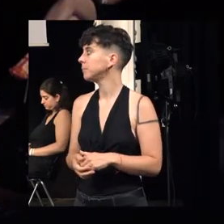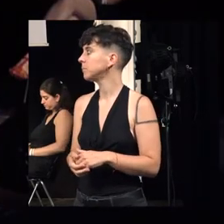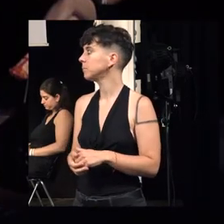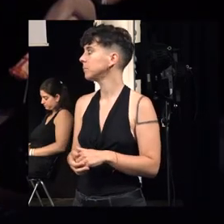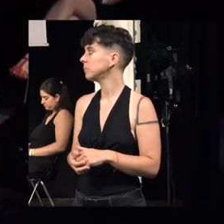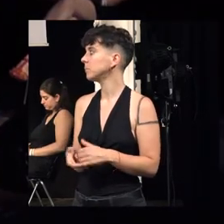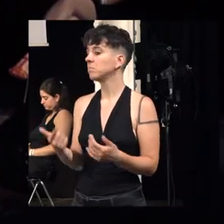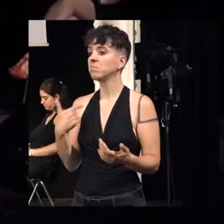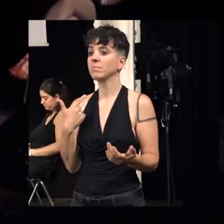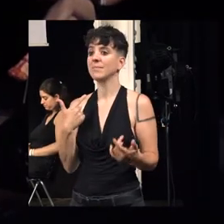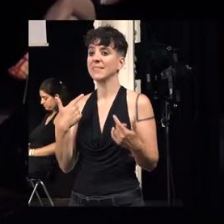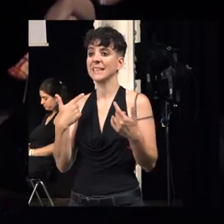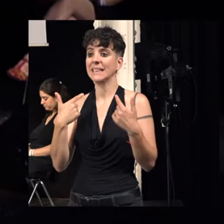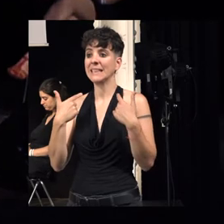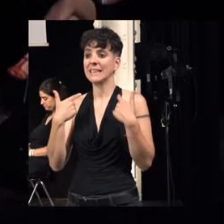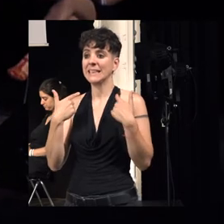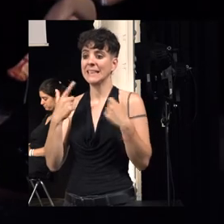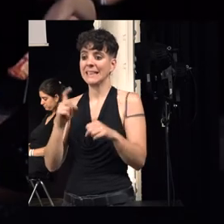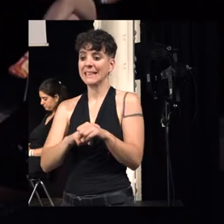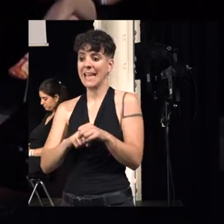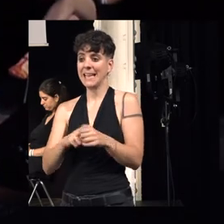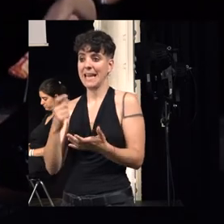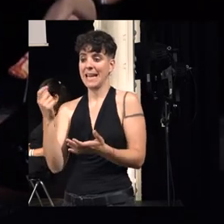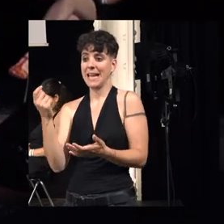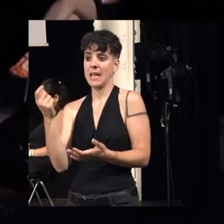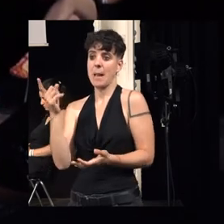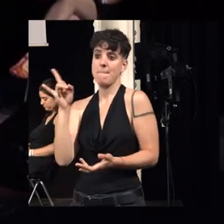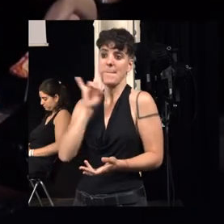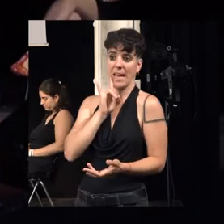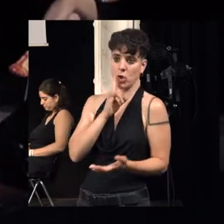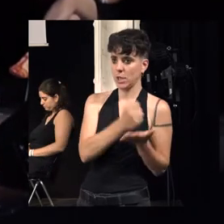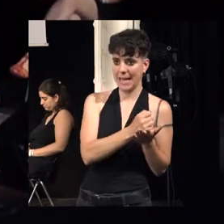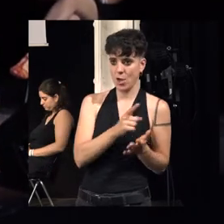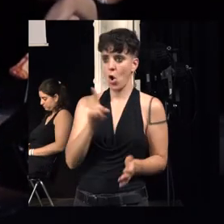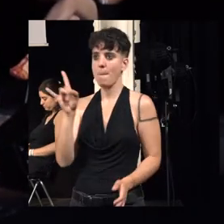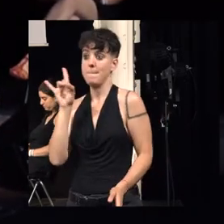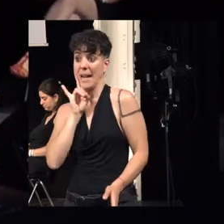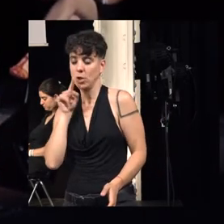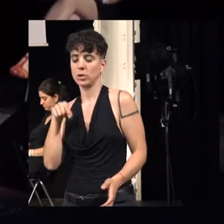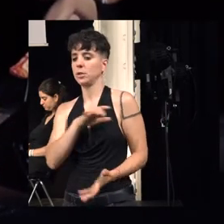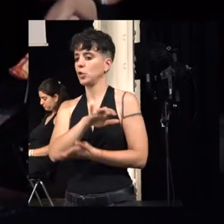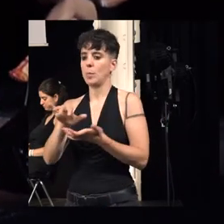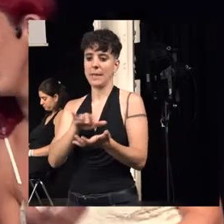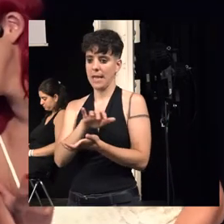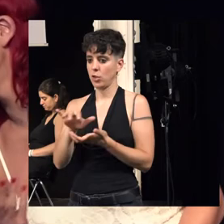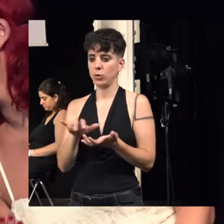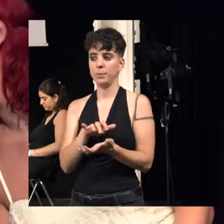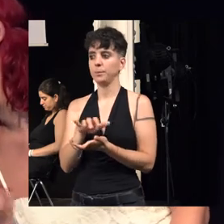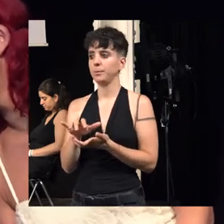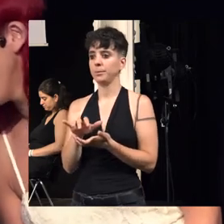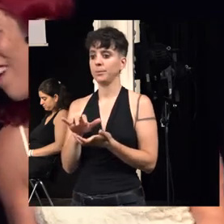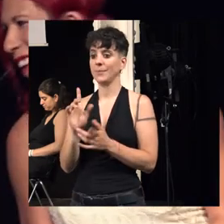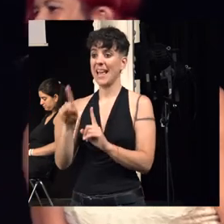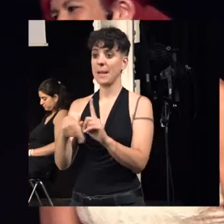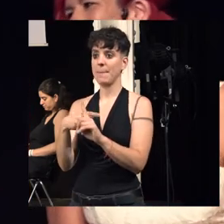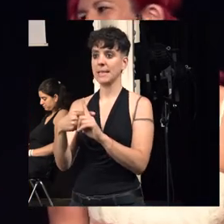Ser maricón, porque no gay, era un aspecto muy complicado. Más ser muy